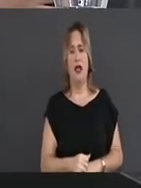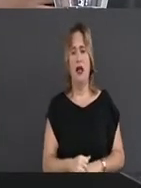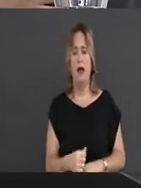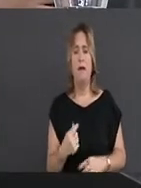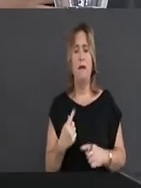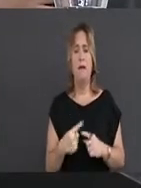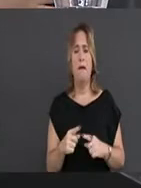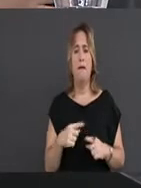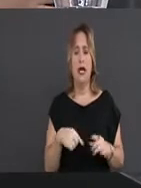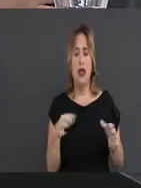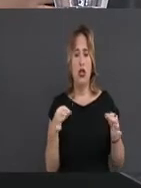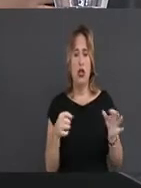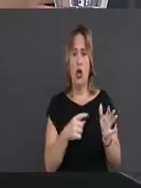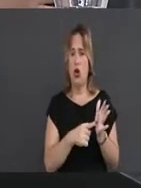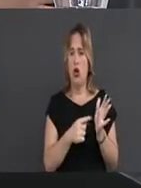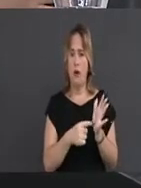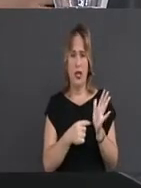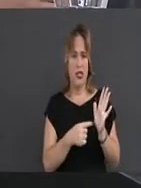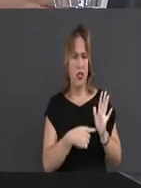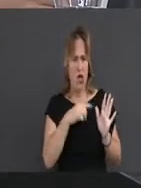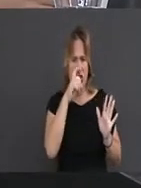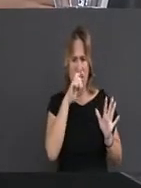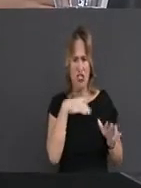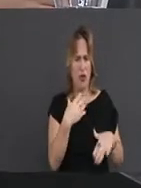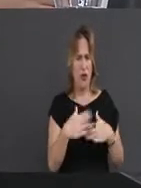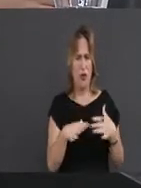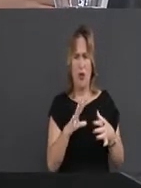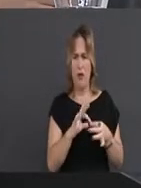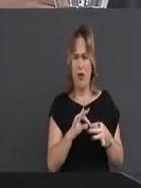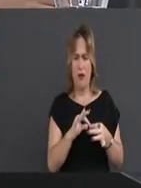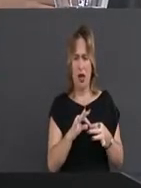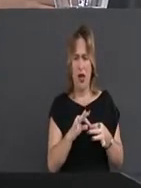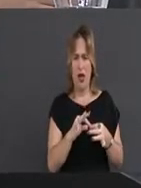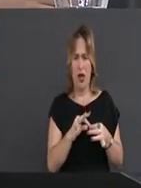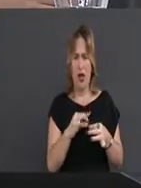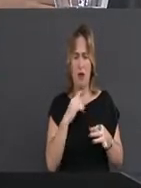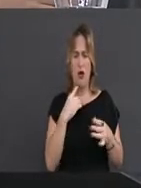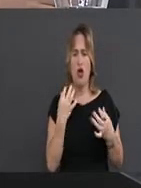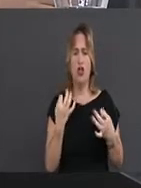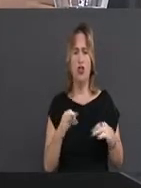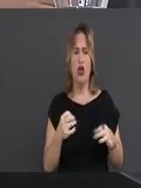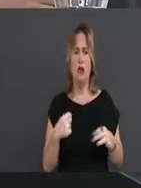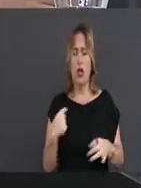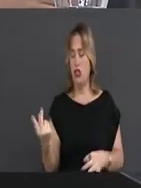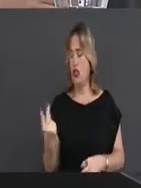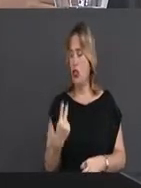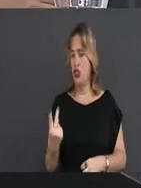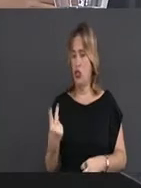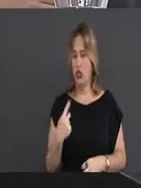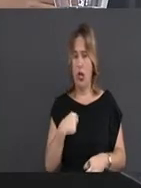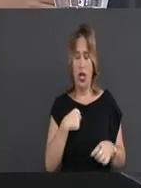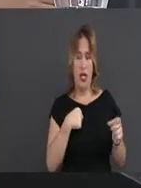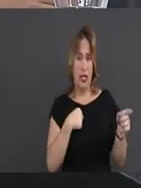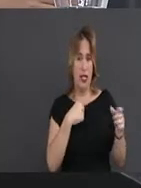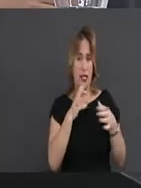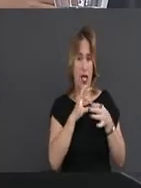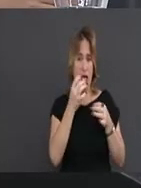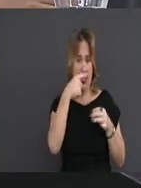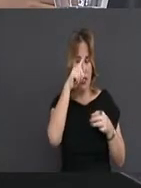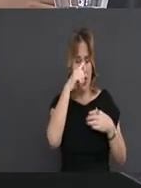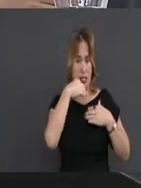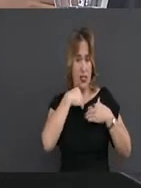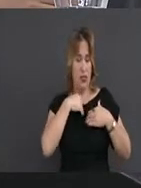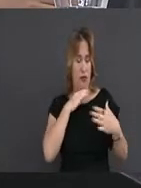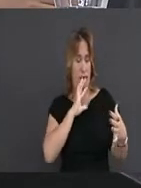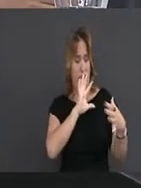eso es demanda, pero documentos no amanecen. Y en la de ella tampoco, porque normalmente, bueno, Licey y yo tenemos una